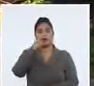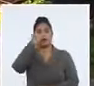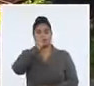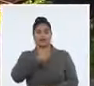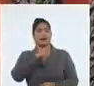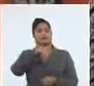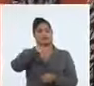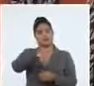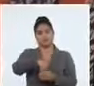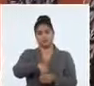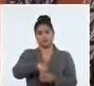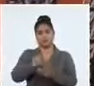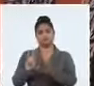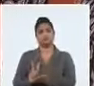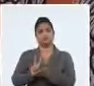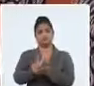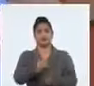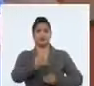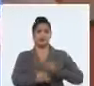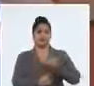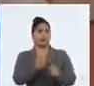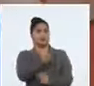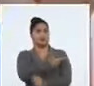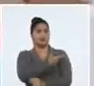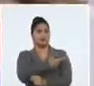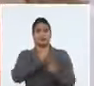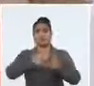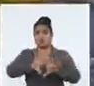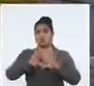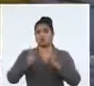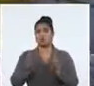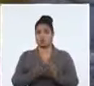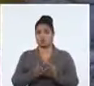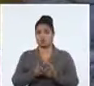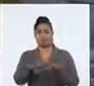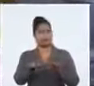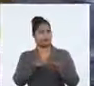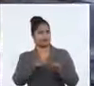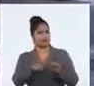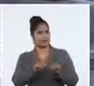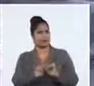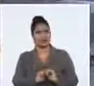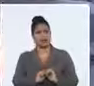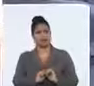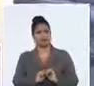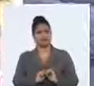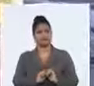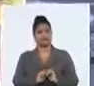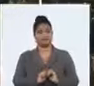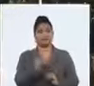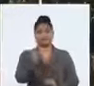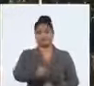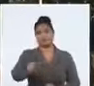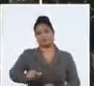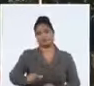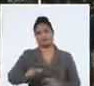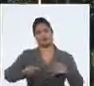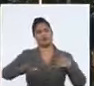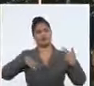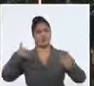anabanilla. Todo dispuesto en el vacunatorio y mientras la afluencia de los residentes